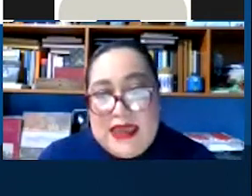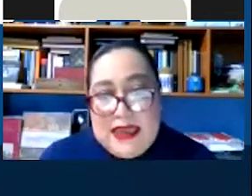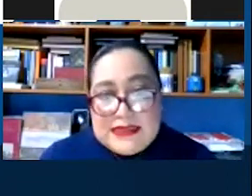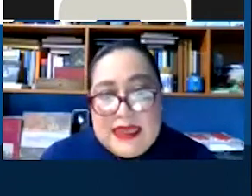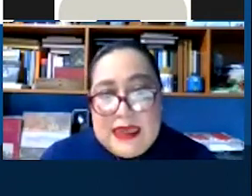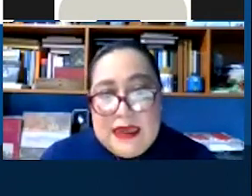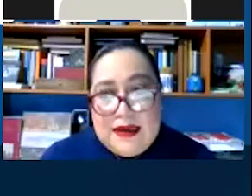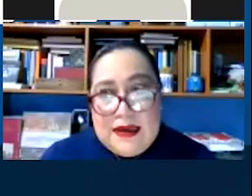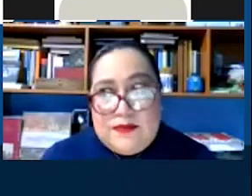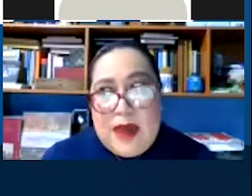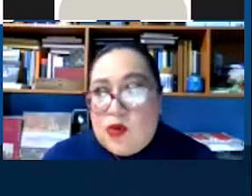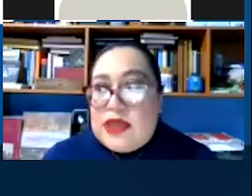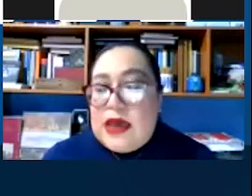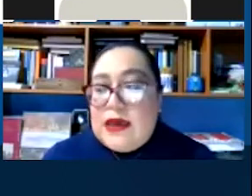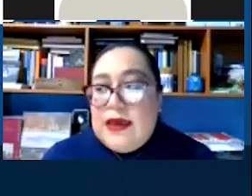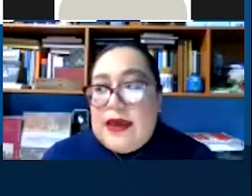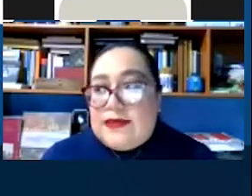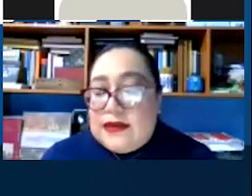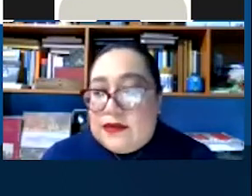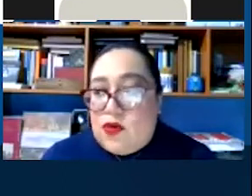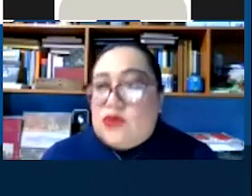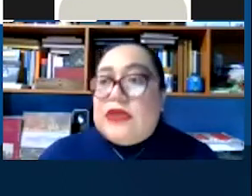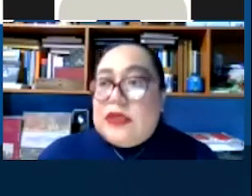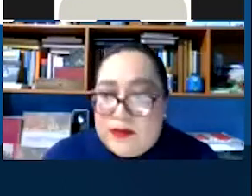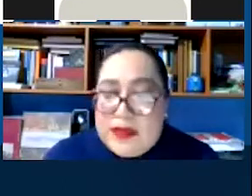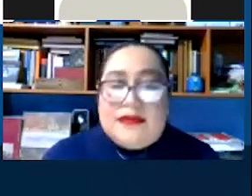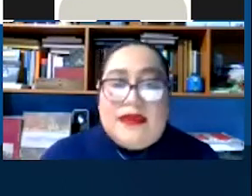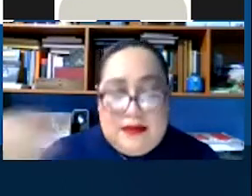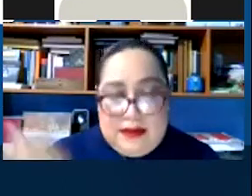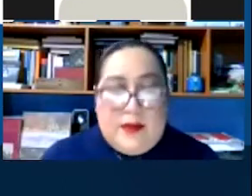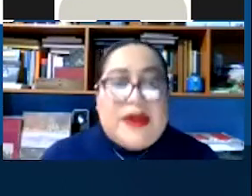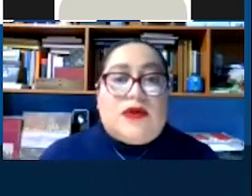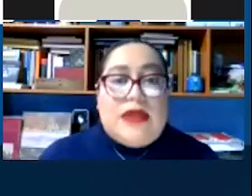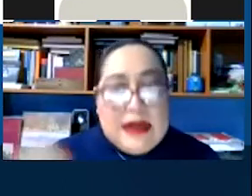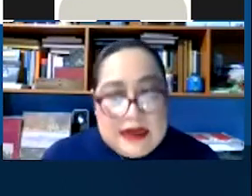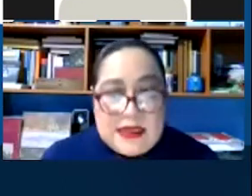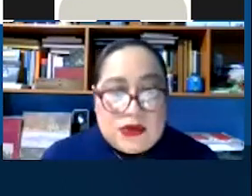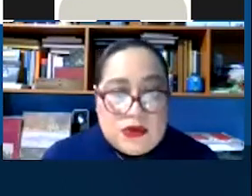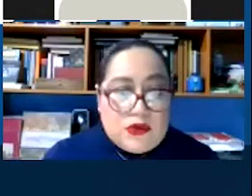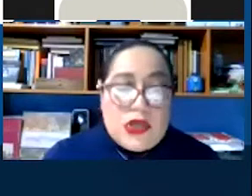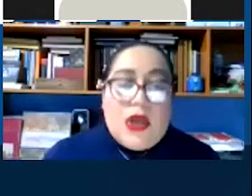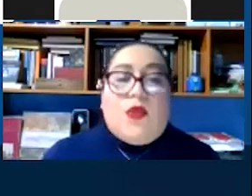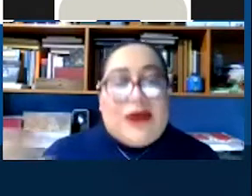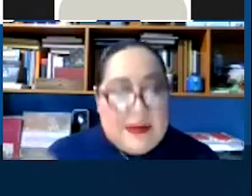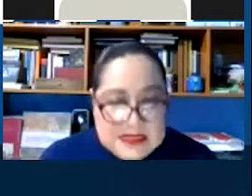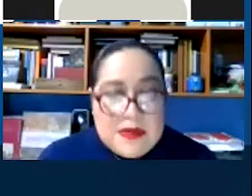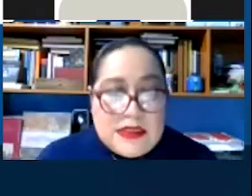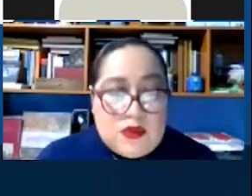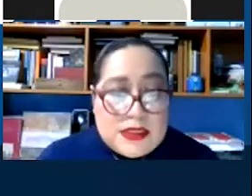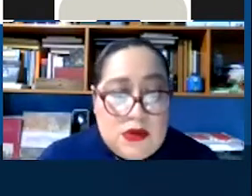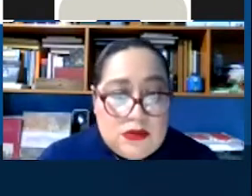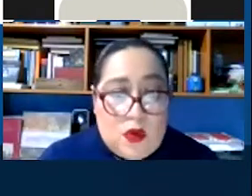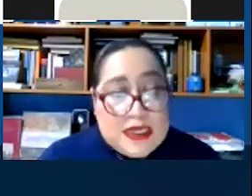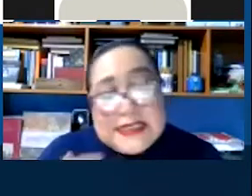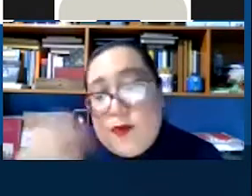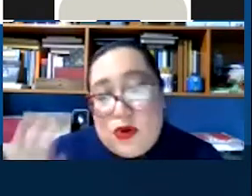sucede es que vamos a tener continuamente que la persona regrese a nosotros por la misma